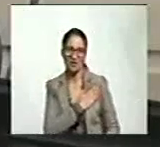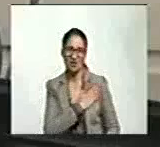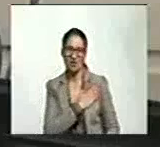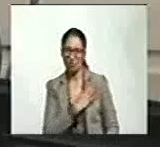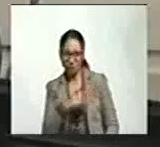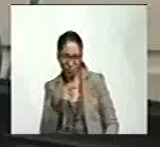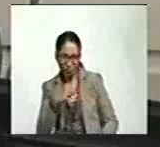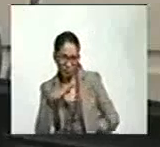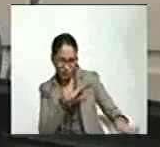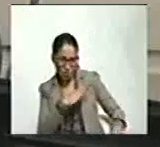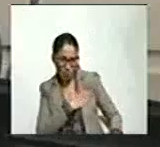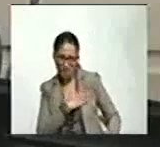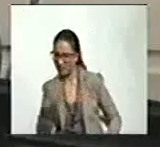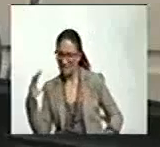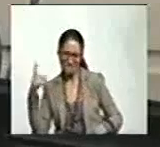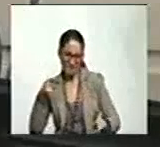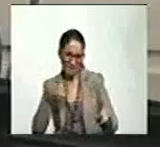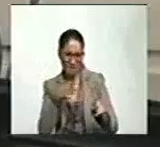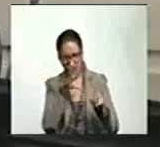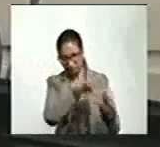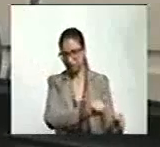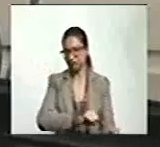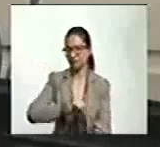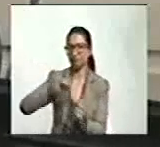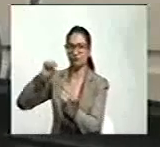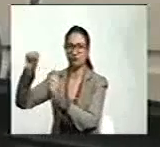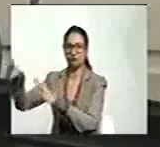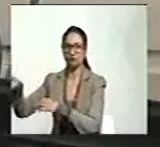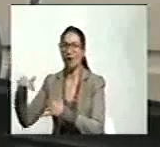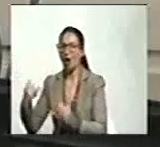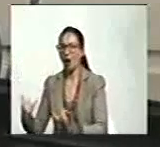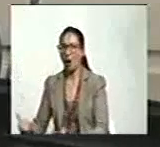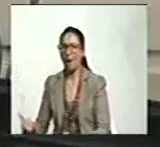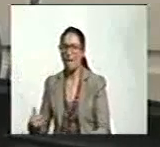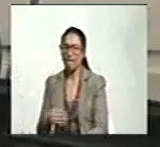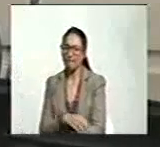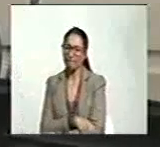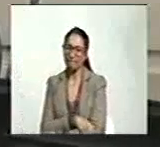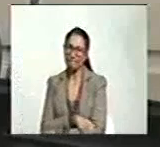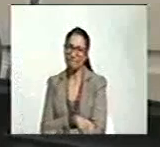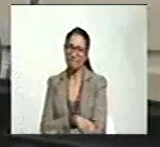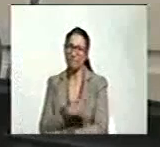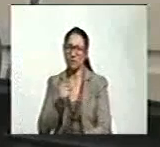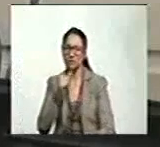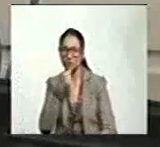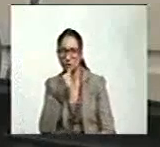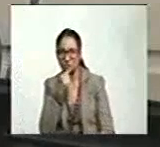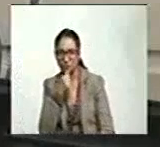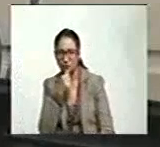y enviado y hoy Loren sale pobre es un hombre que